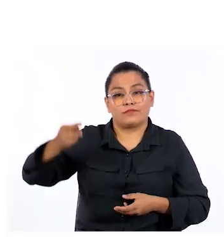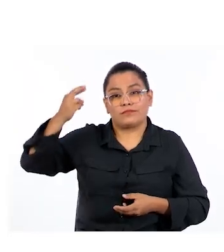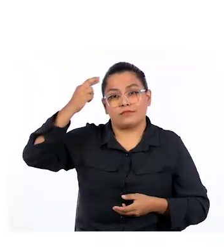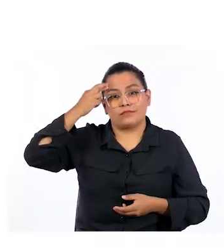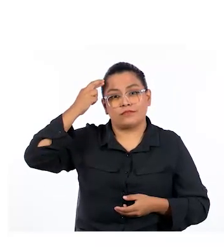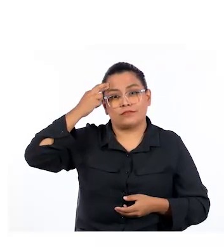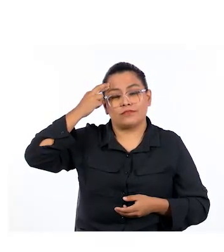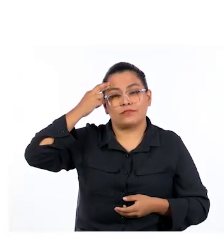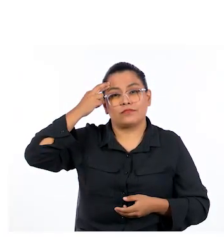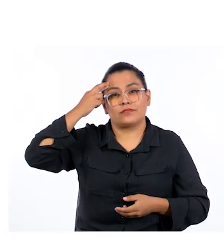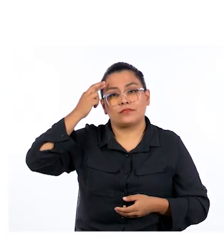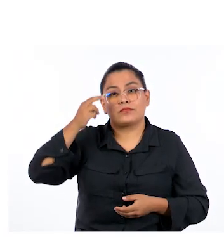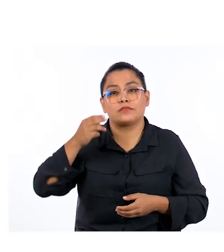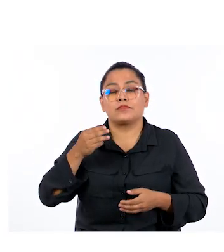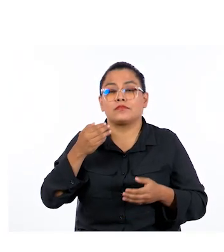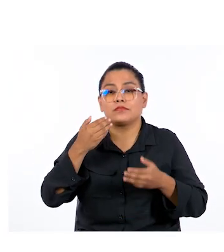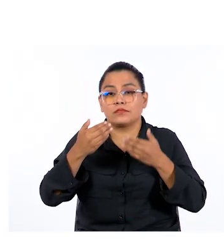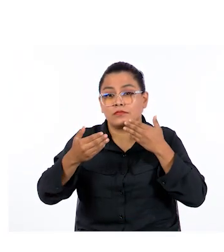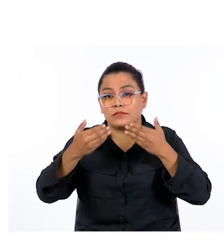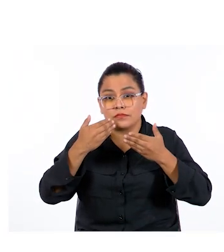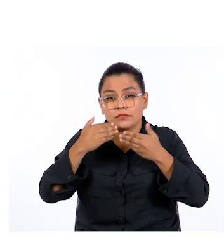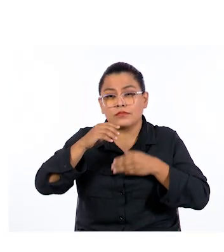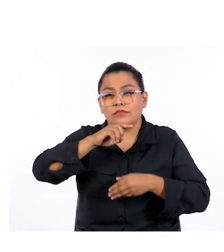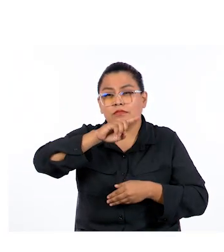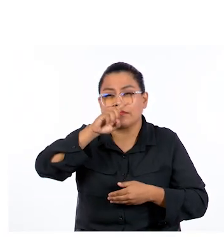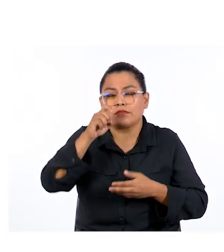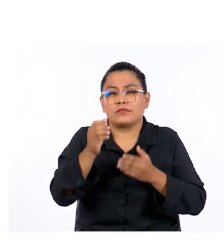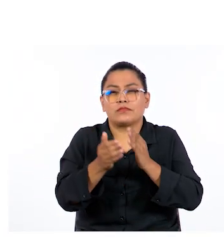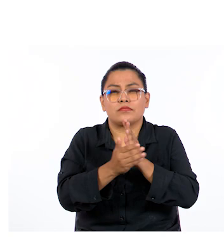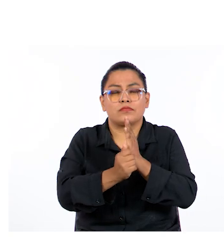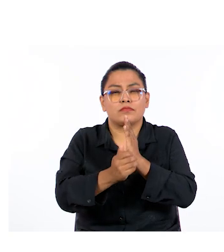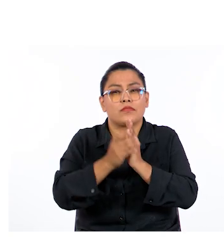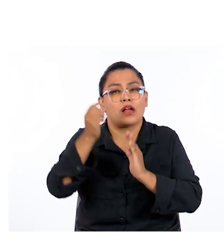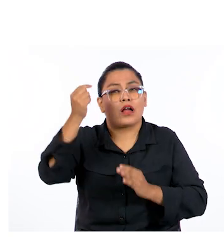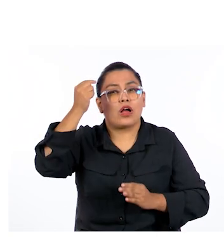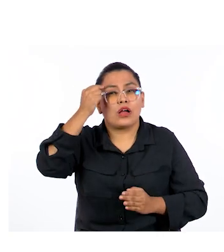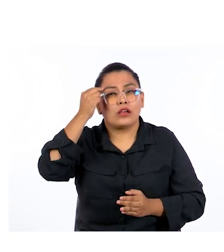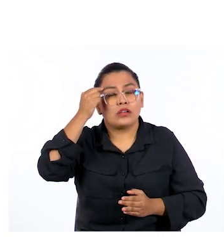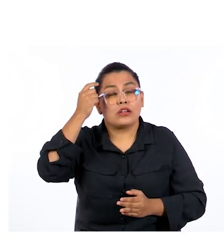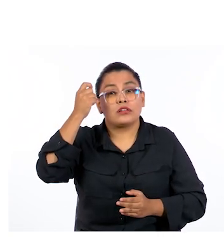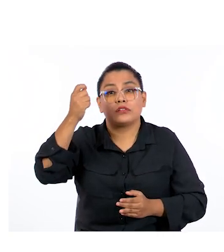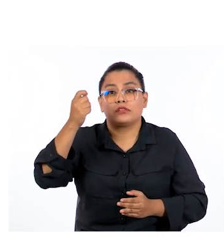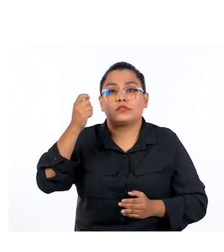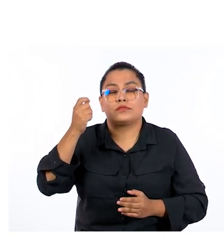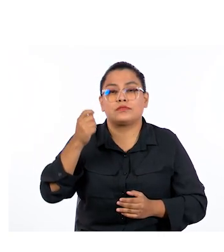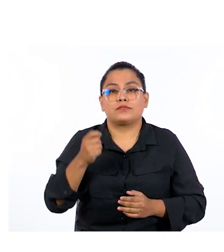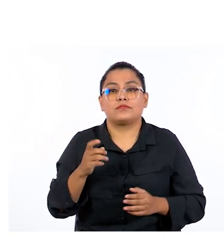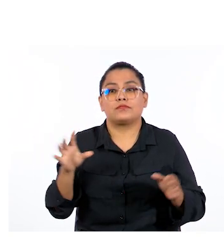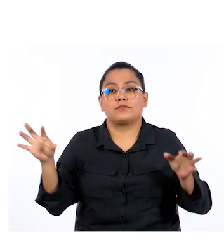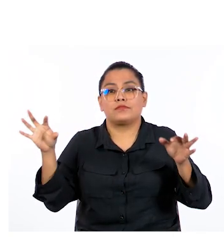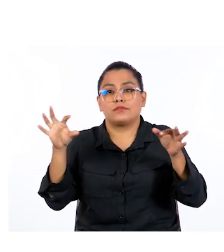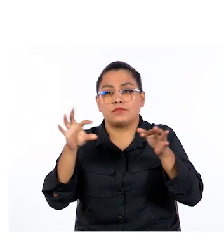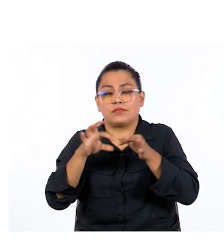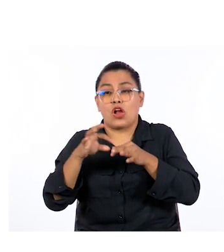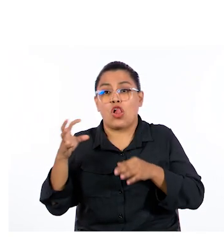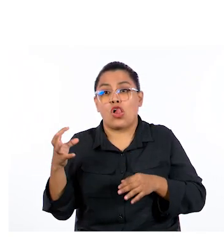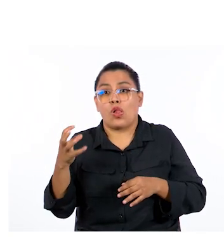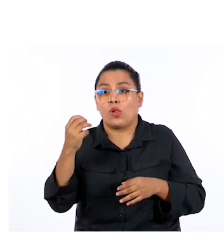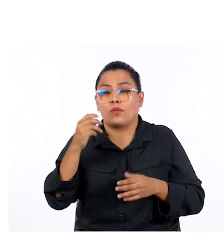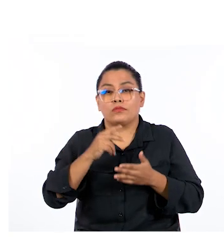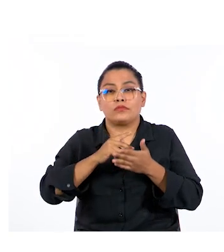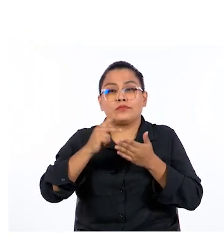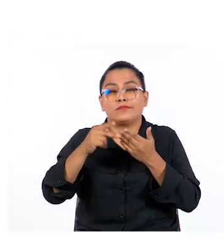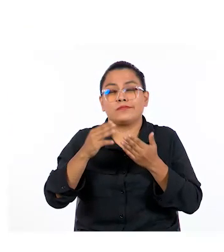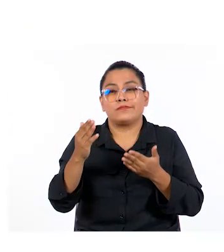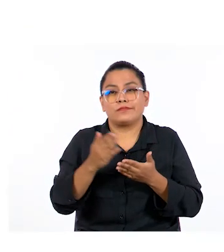logro. Por eso, se ha colocado en la descripción del ítem habilidades cognitivas que se relacionan con el indicador de